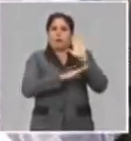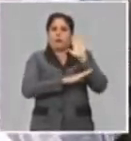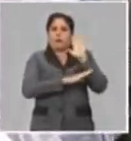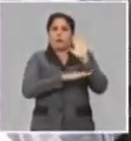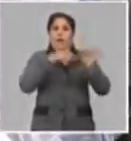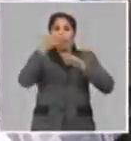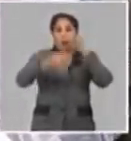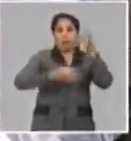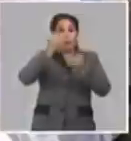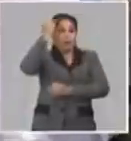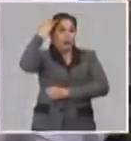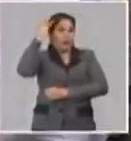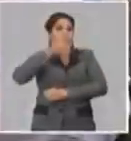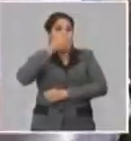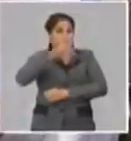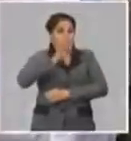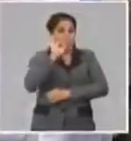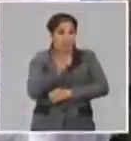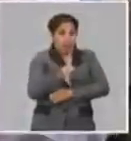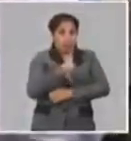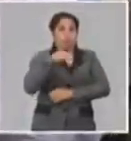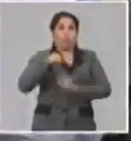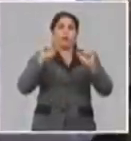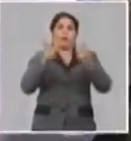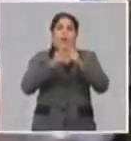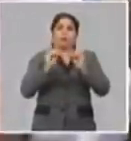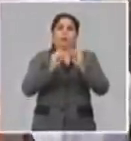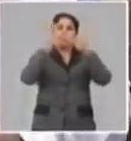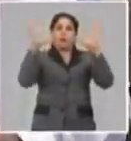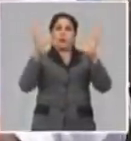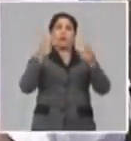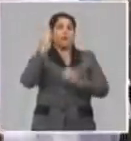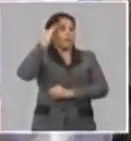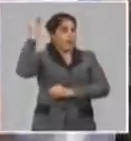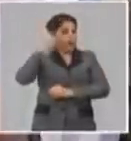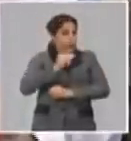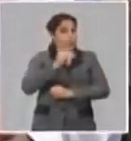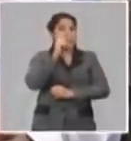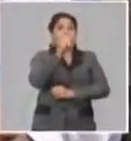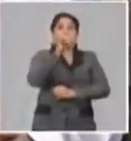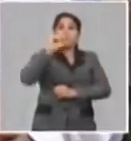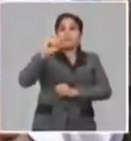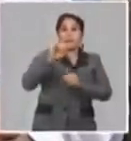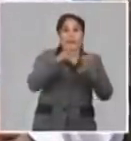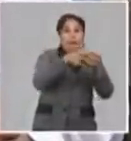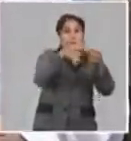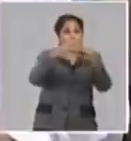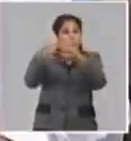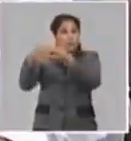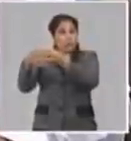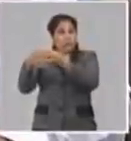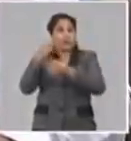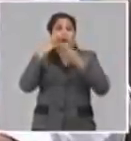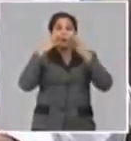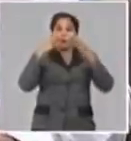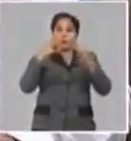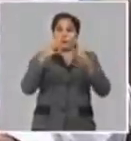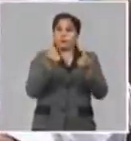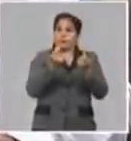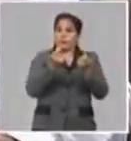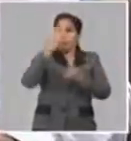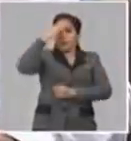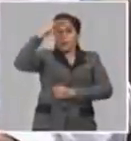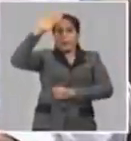expresado el presidente. O sea, es una estrategia amplia, abarca 16 áreas claves de la